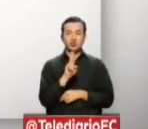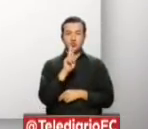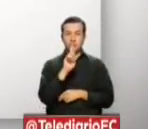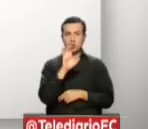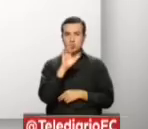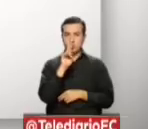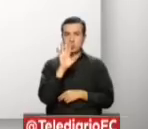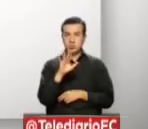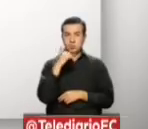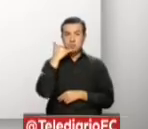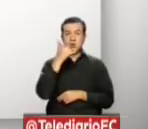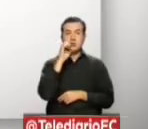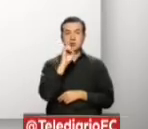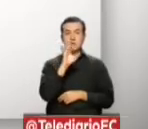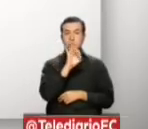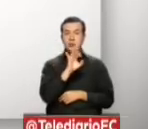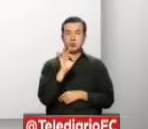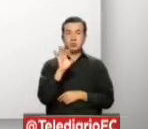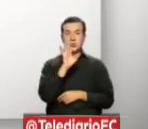línea